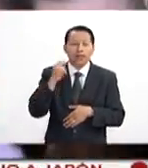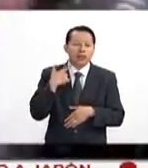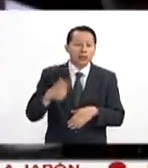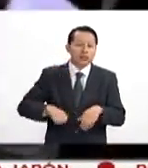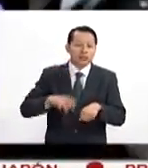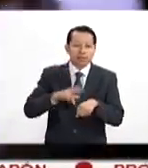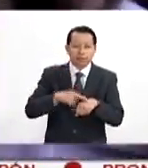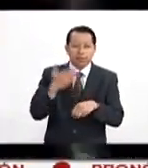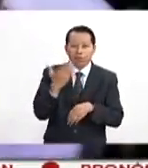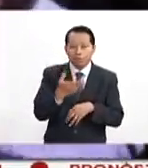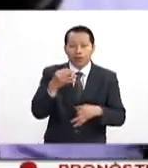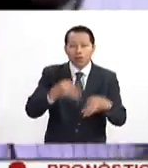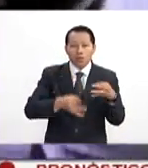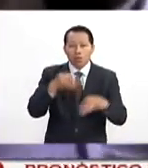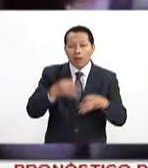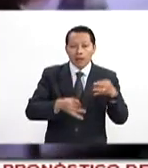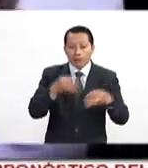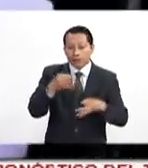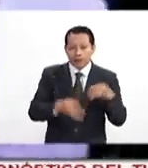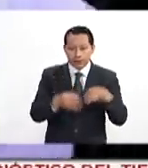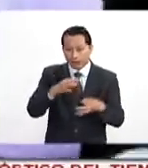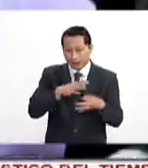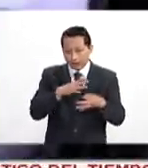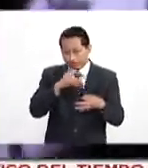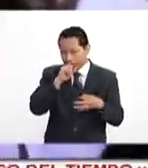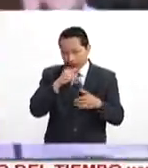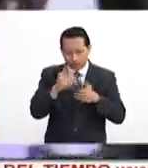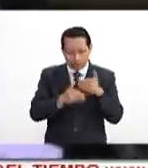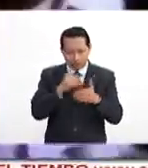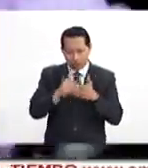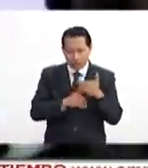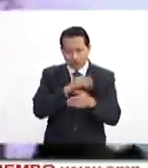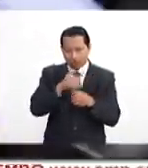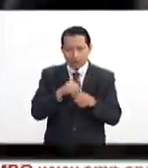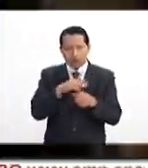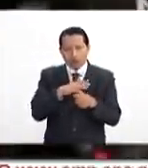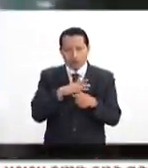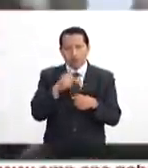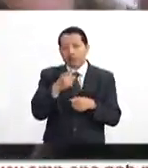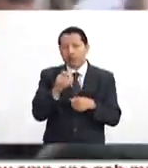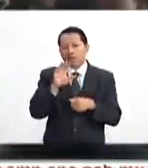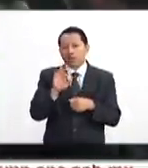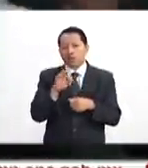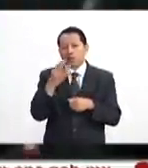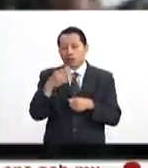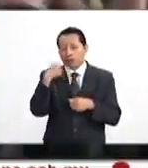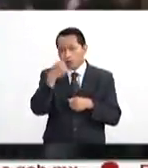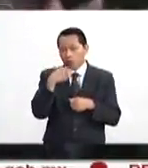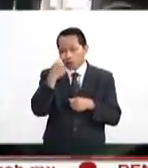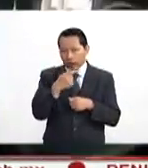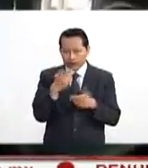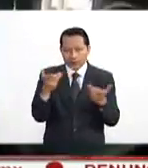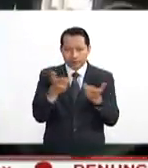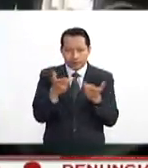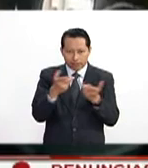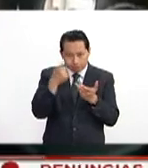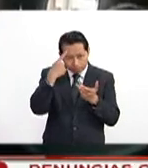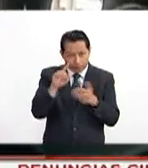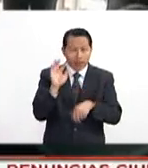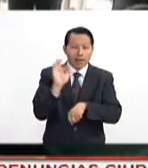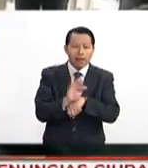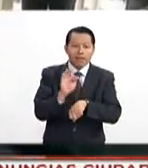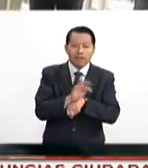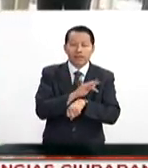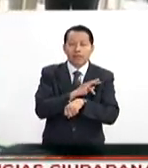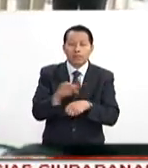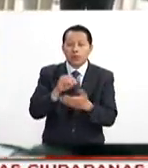exgobernador solicitó al juez que la audiencia de vinculación a proceso se realizara en 144 horas, a fin de que su defensa